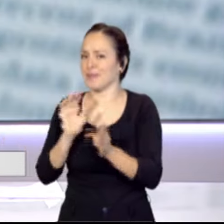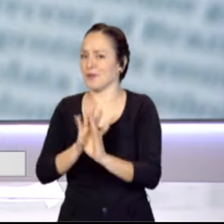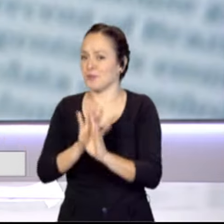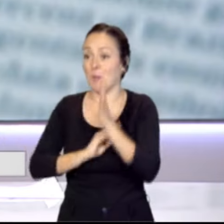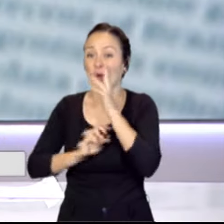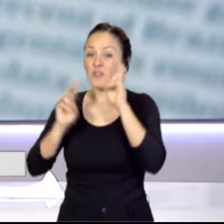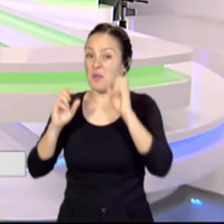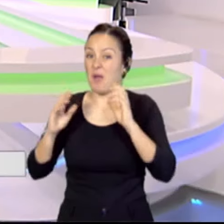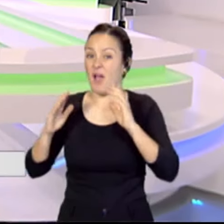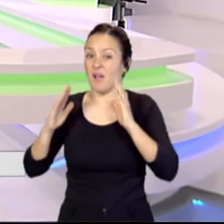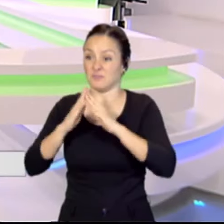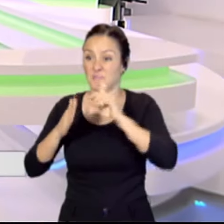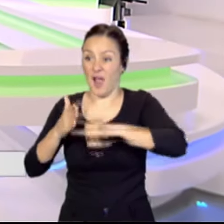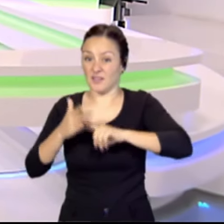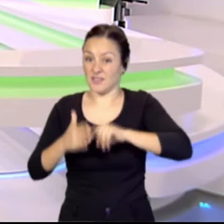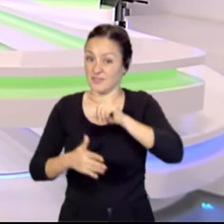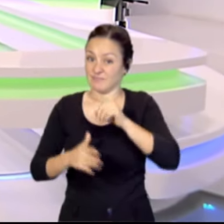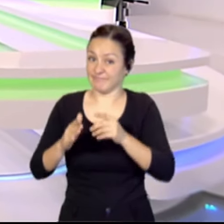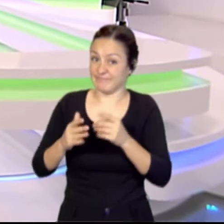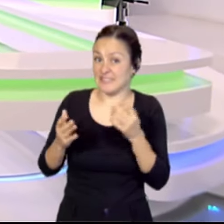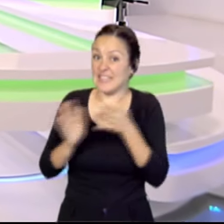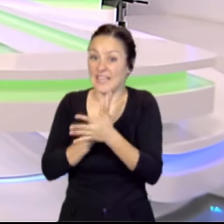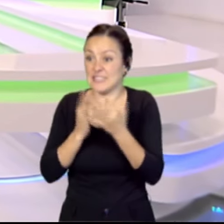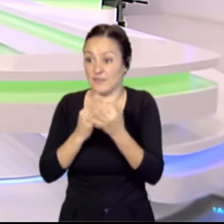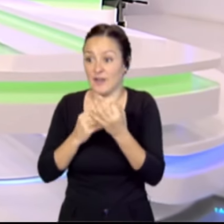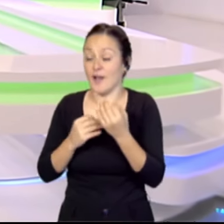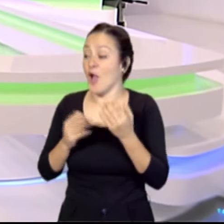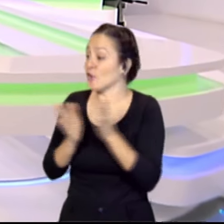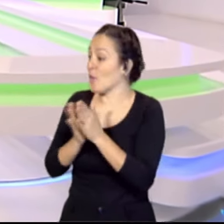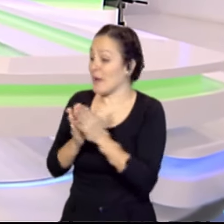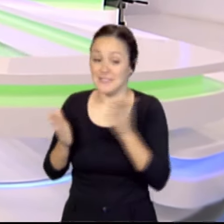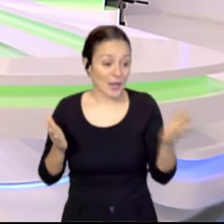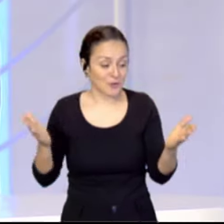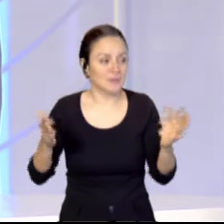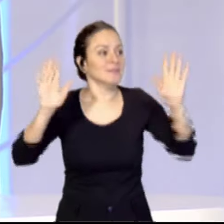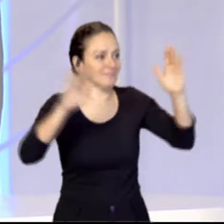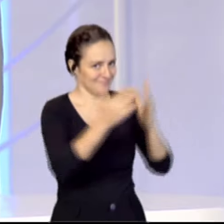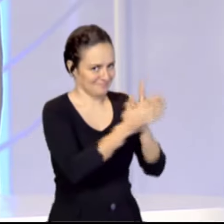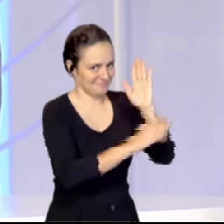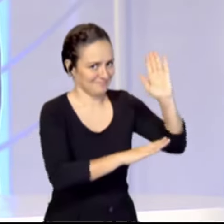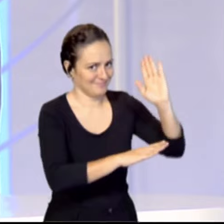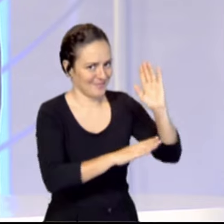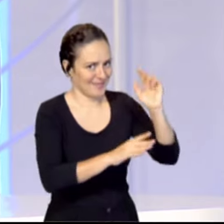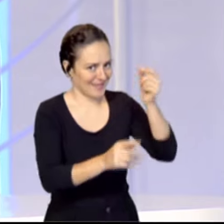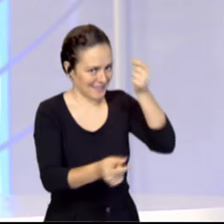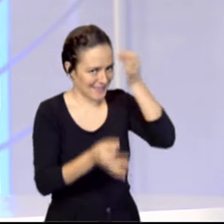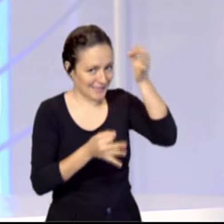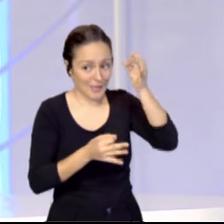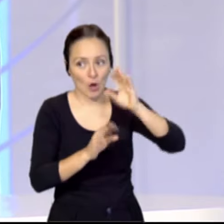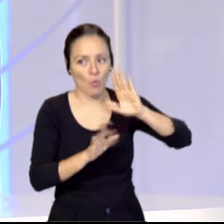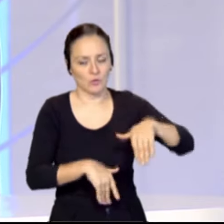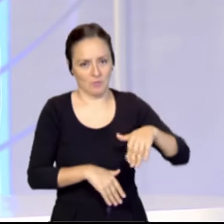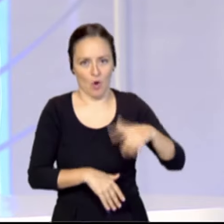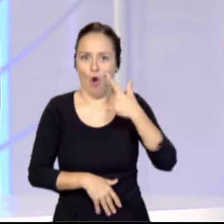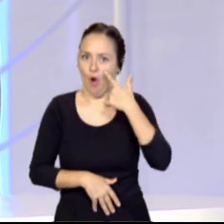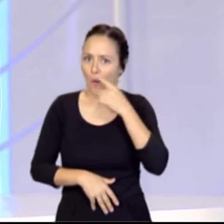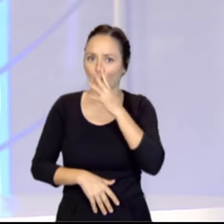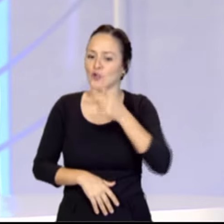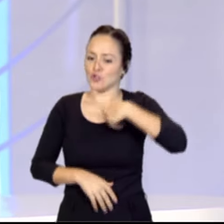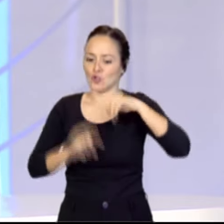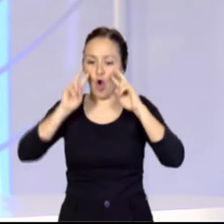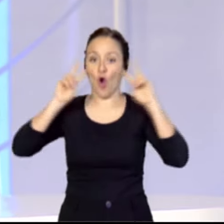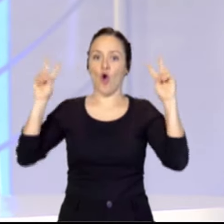vacacional e Juan Carlos chicha como siempre A ver a ver a ver despedir una un último detalle La verdad es que hay que ser objetivos y lo tenemos